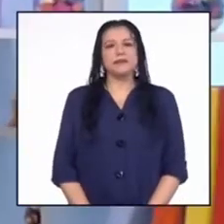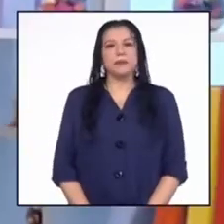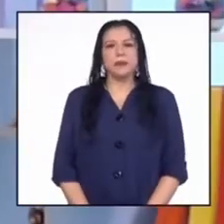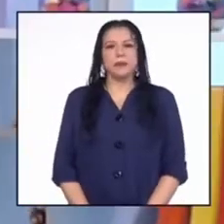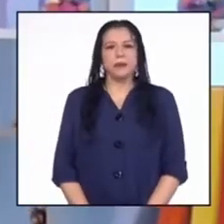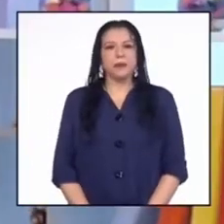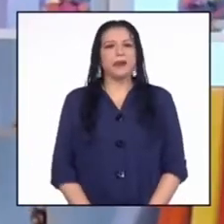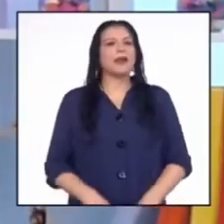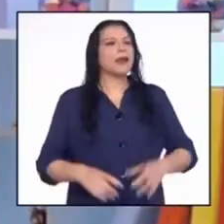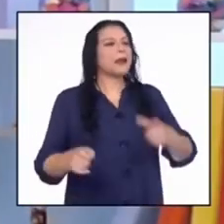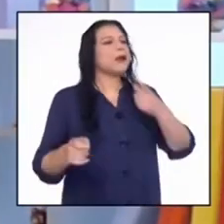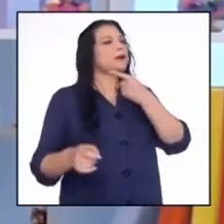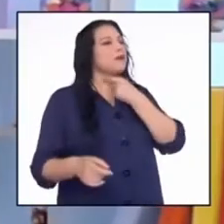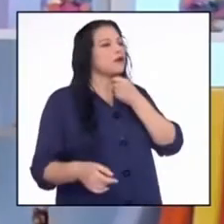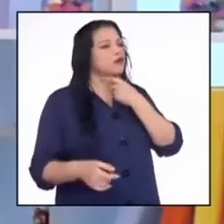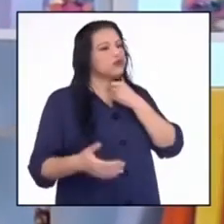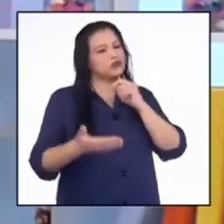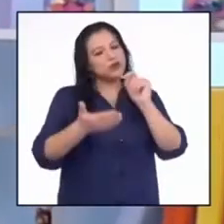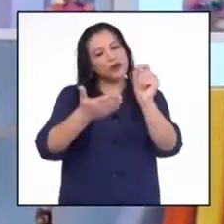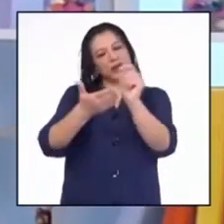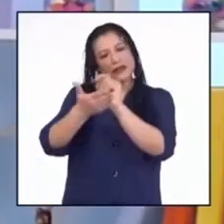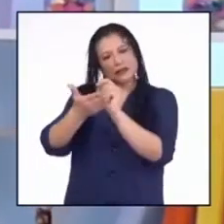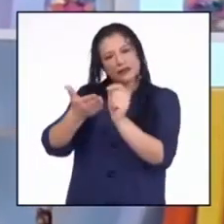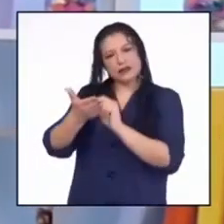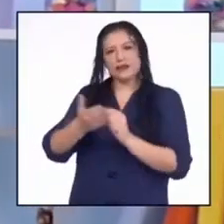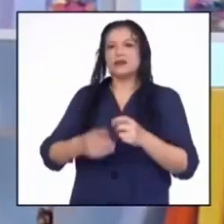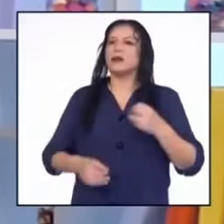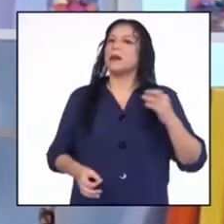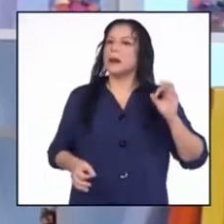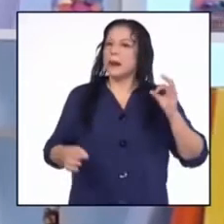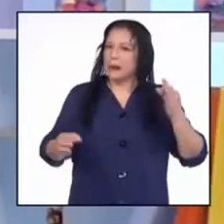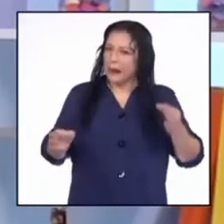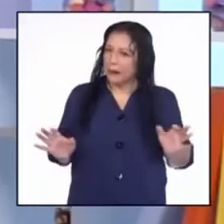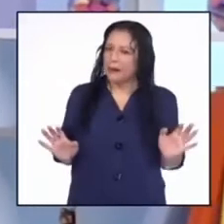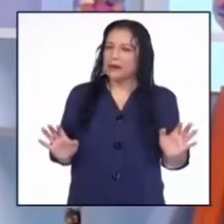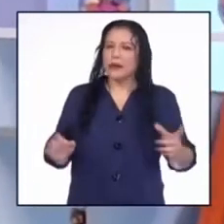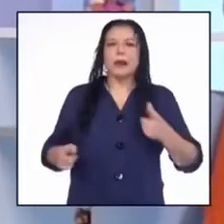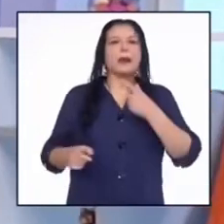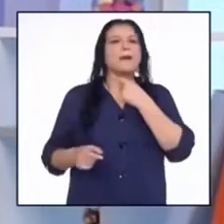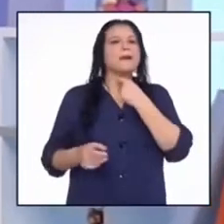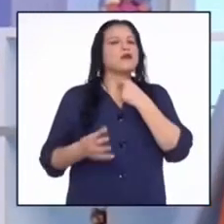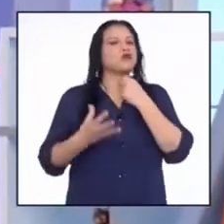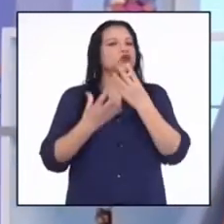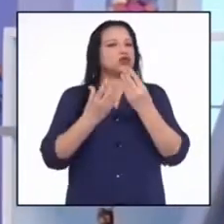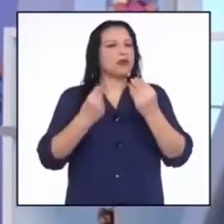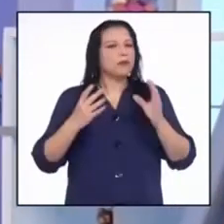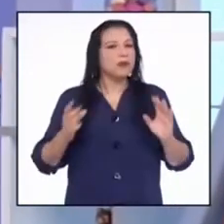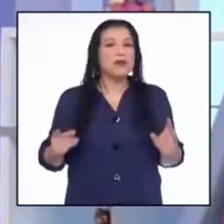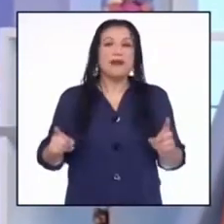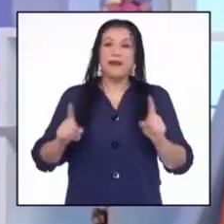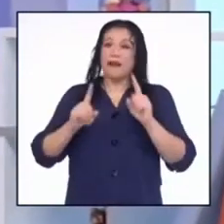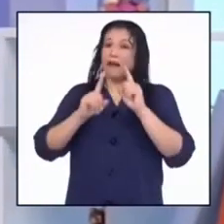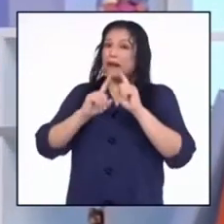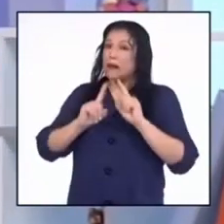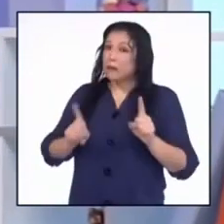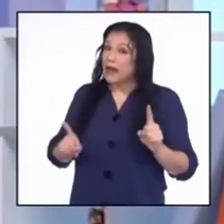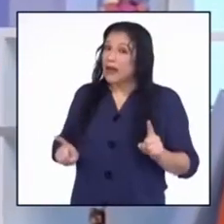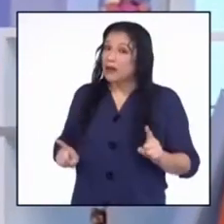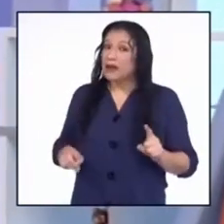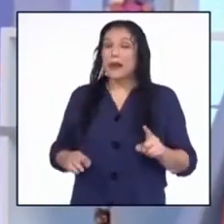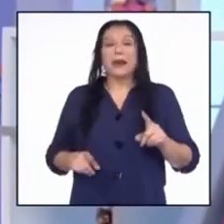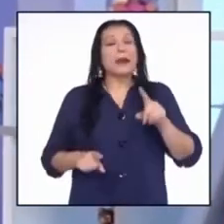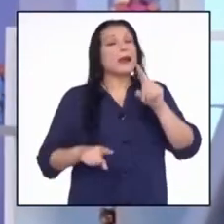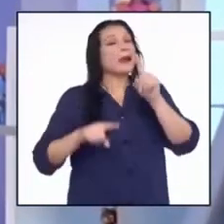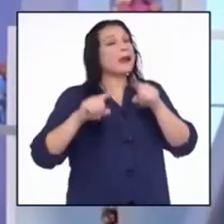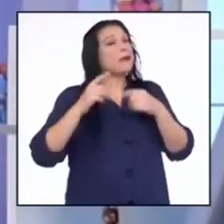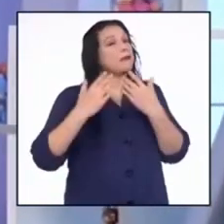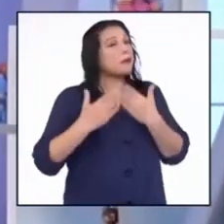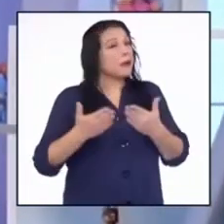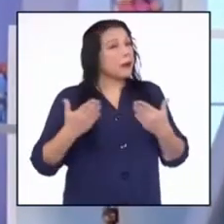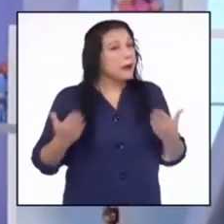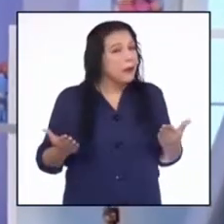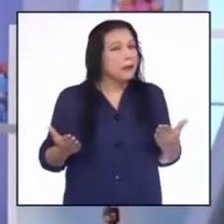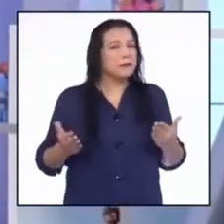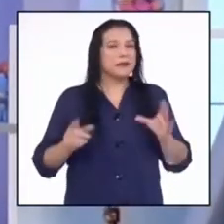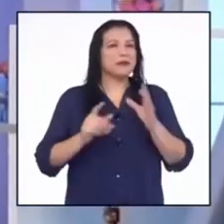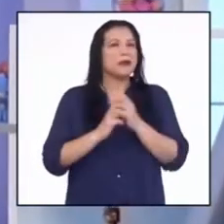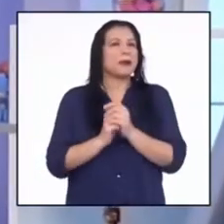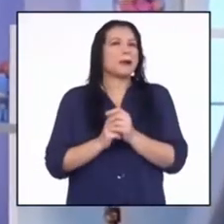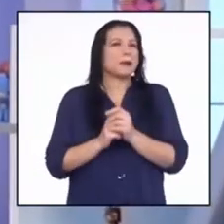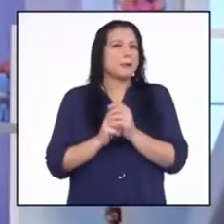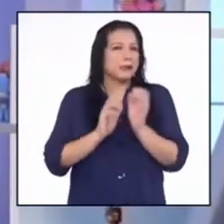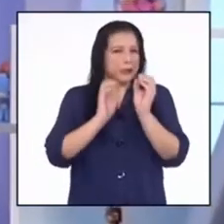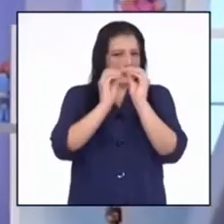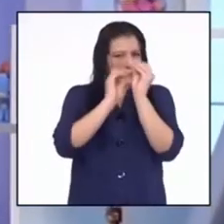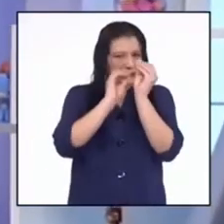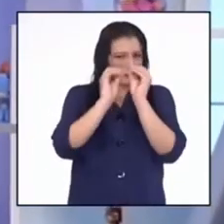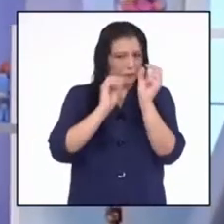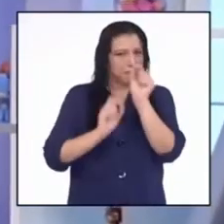Me encanta esto que has escrito, Junior. De verdad, me gusta muchísimo. Pero me parece que hay algunas cosas que he notado y que las